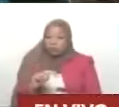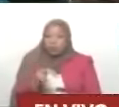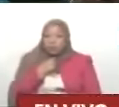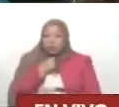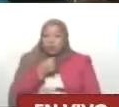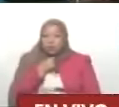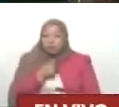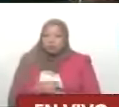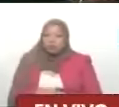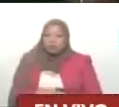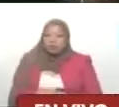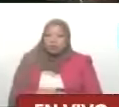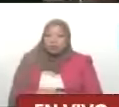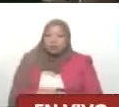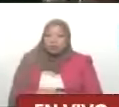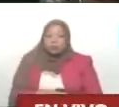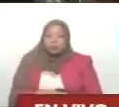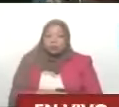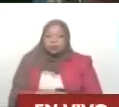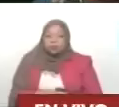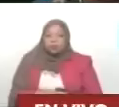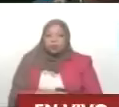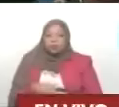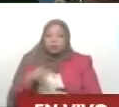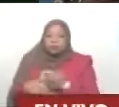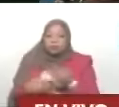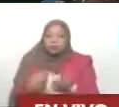bailando. El potro tiene un estilo.